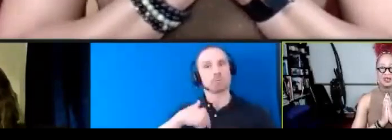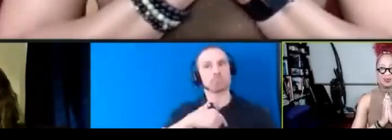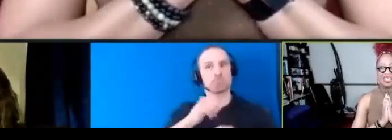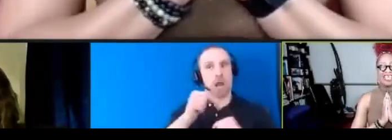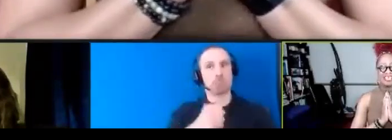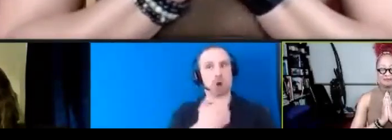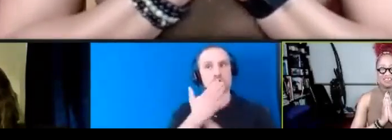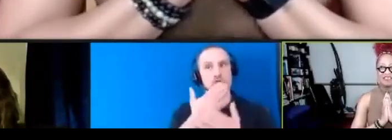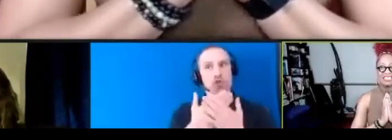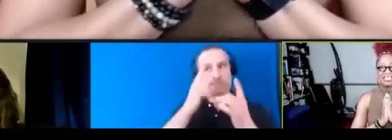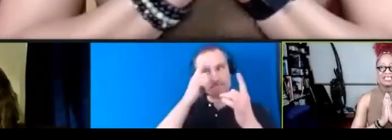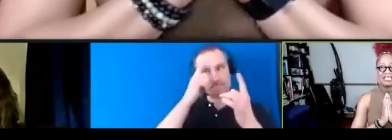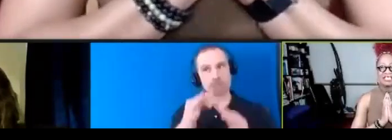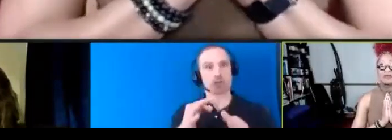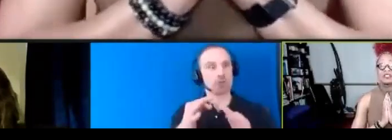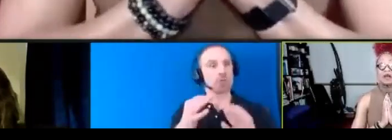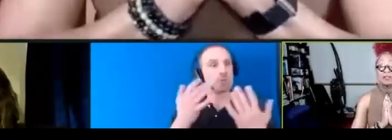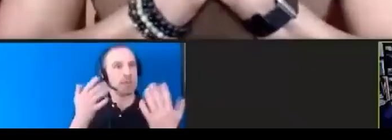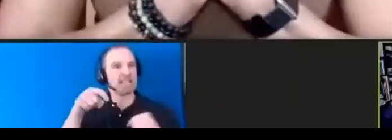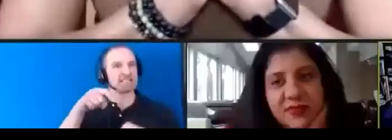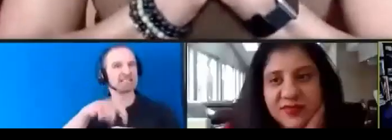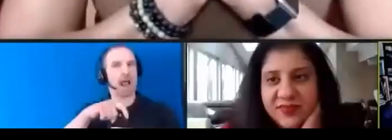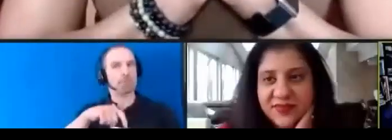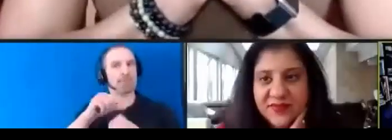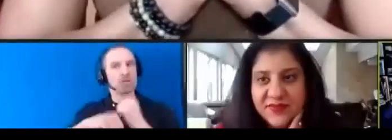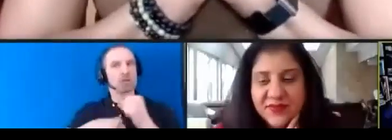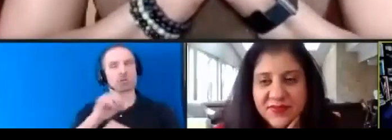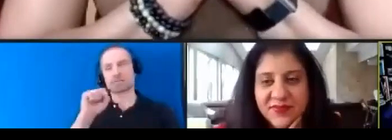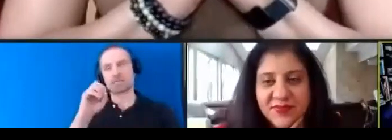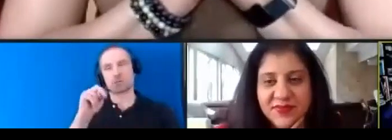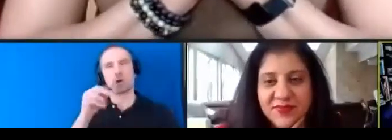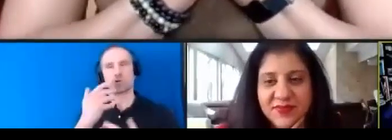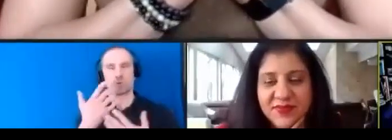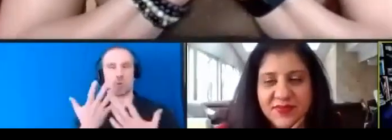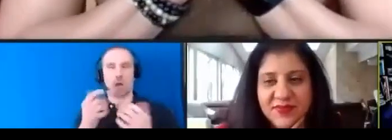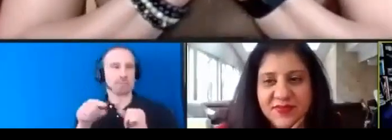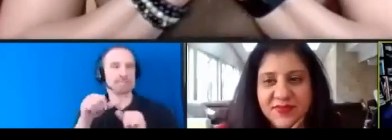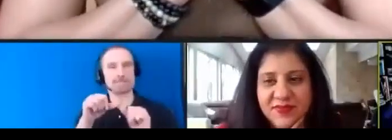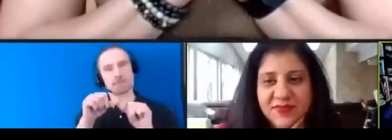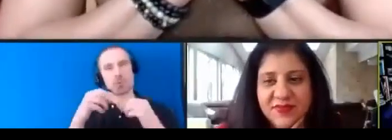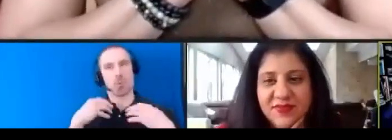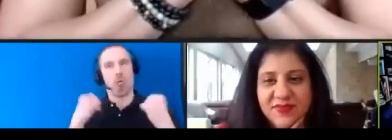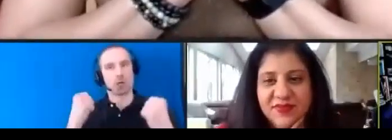oportunidad de estar eso con ustedes aunque estén bien y mantenerse saludable